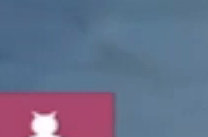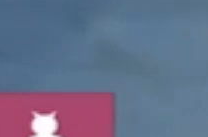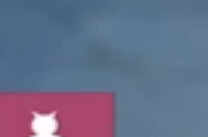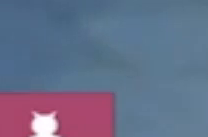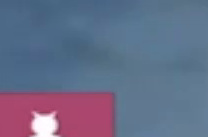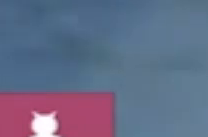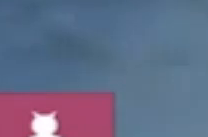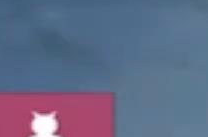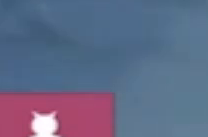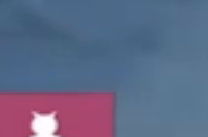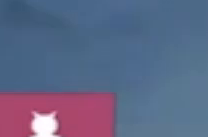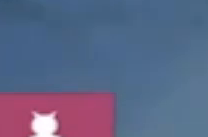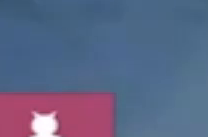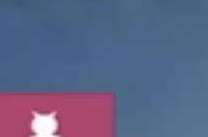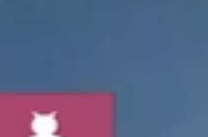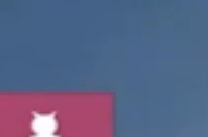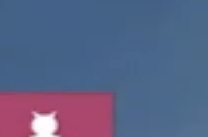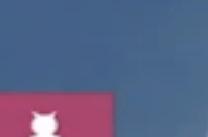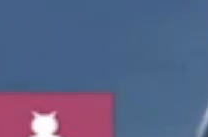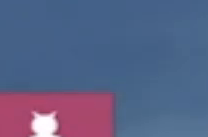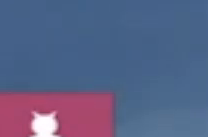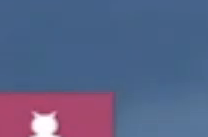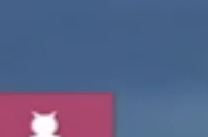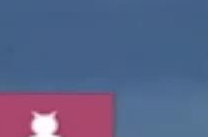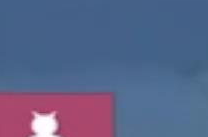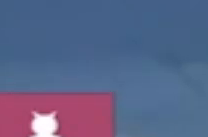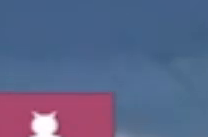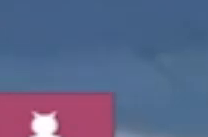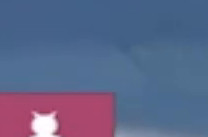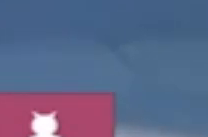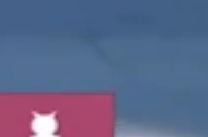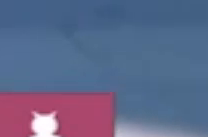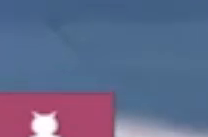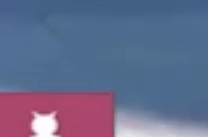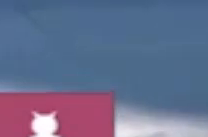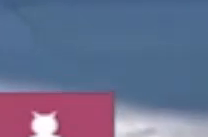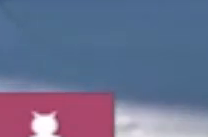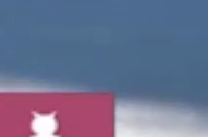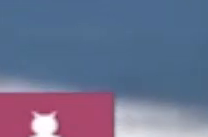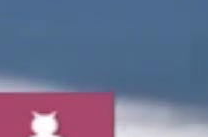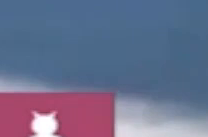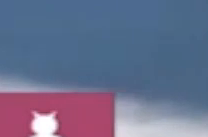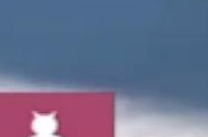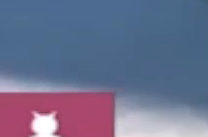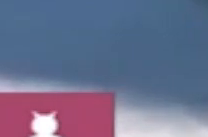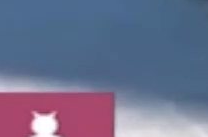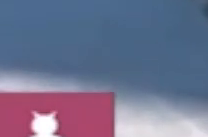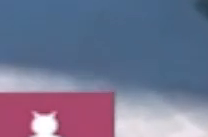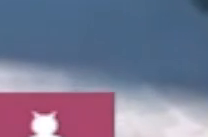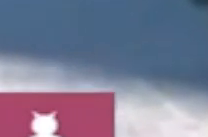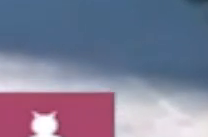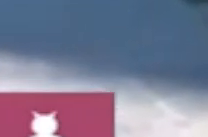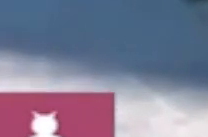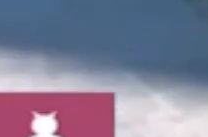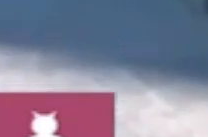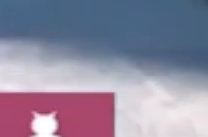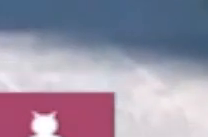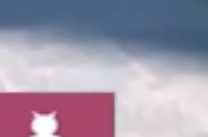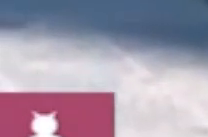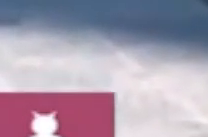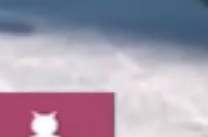hijos de criminales los herederos de los criminales de eta han salido a la tribuna lamentablemente tenemos un parlamento